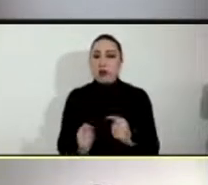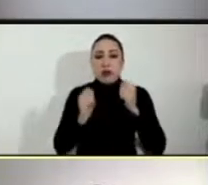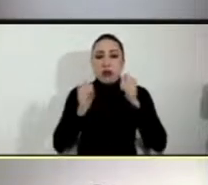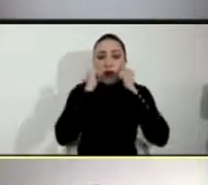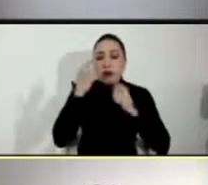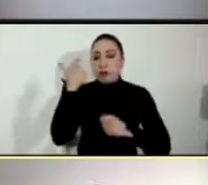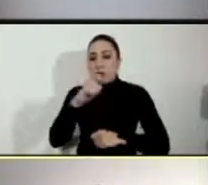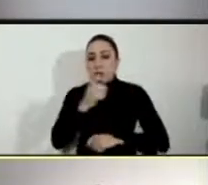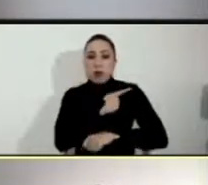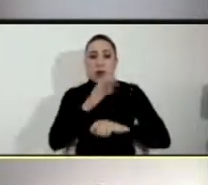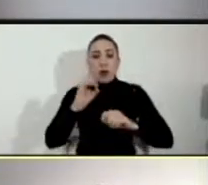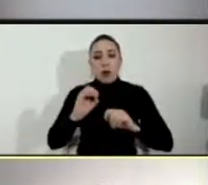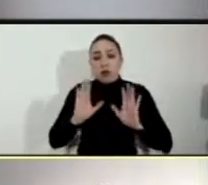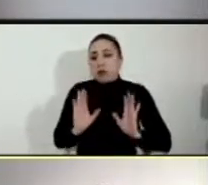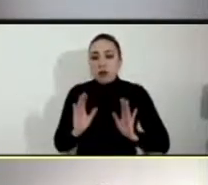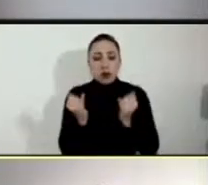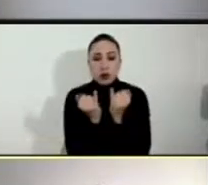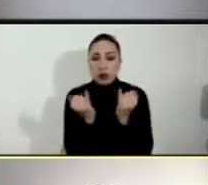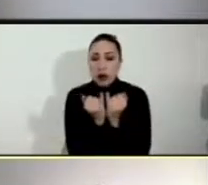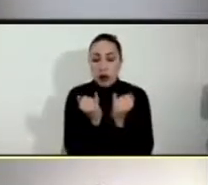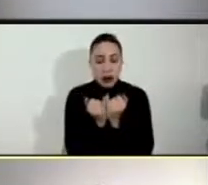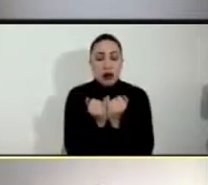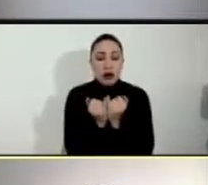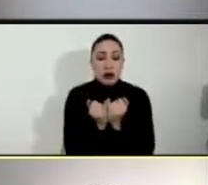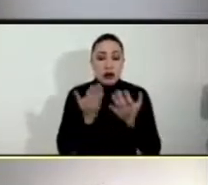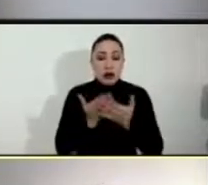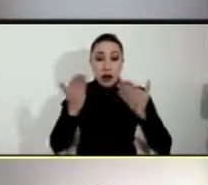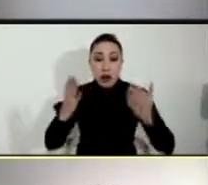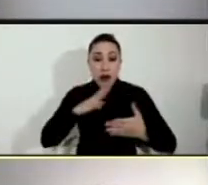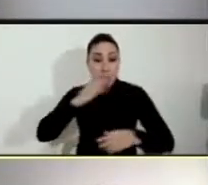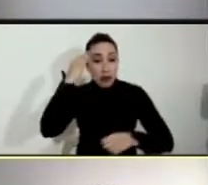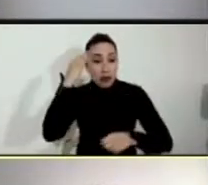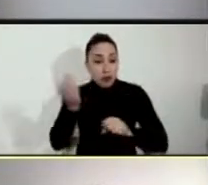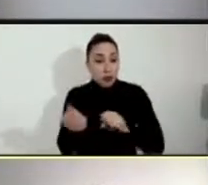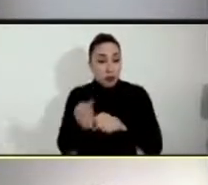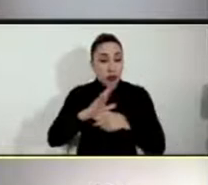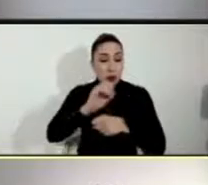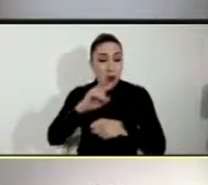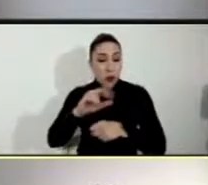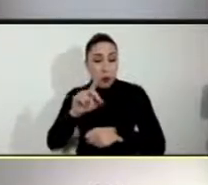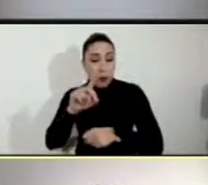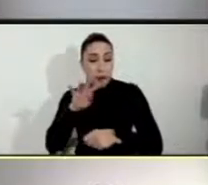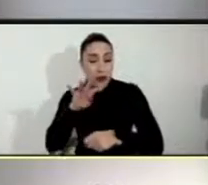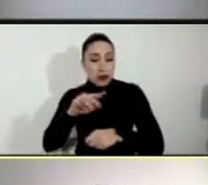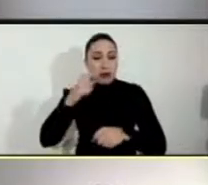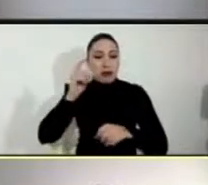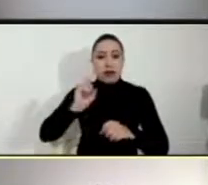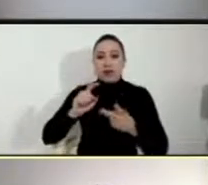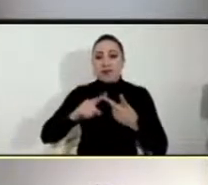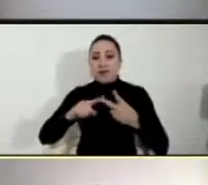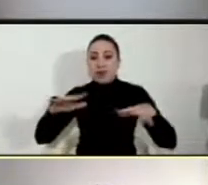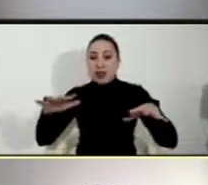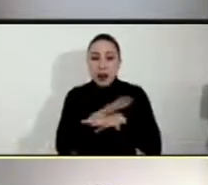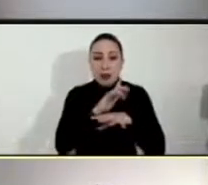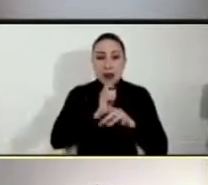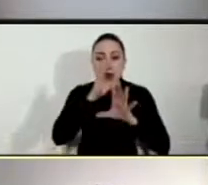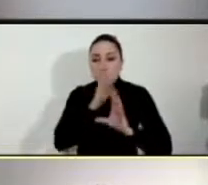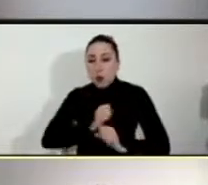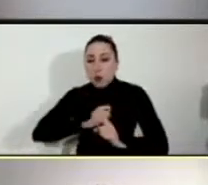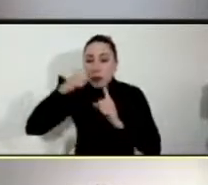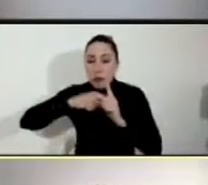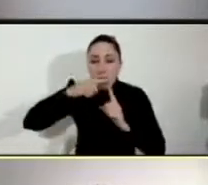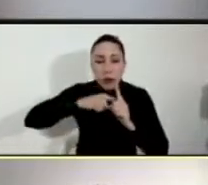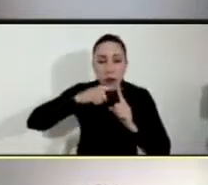Los nuevos desafíos, como la pandemia de COVID-19, el cambio climático, la sostenibilidad ambiental y los